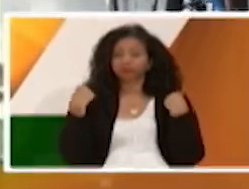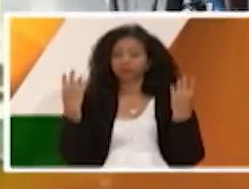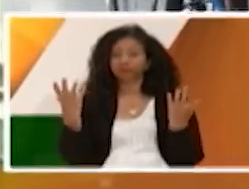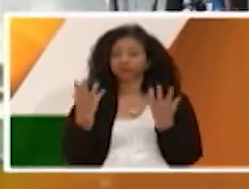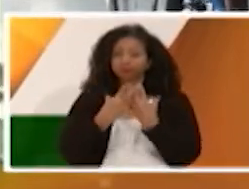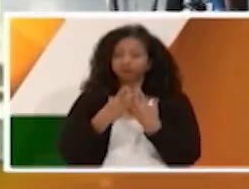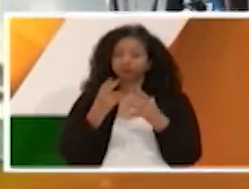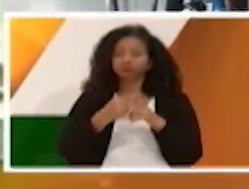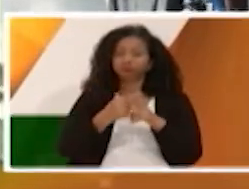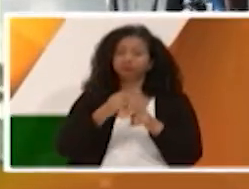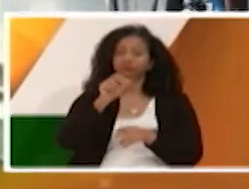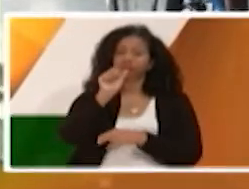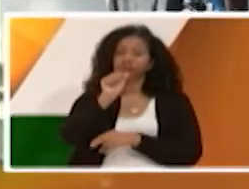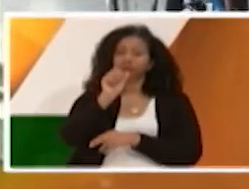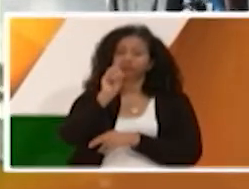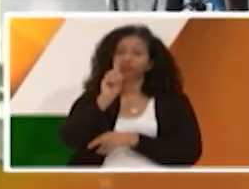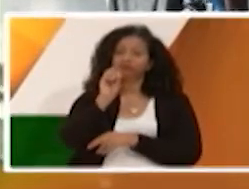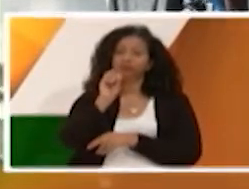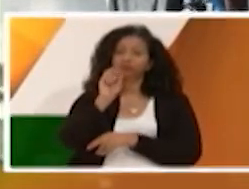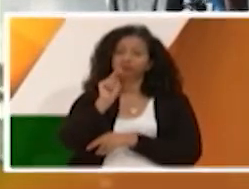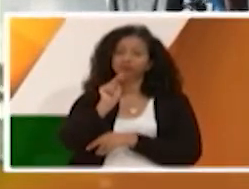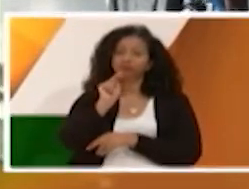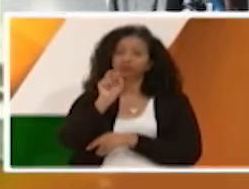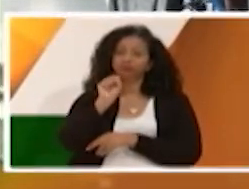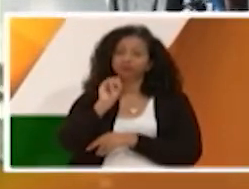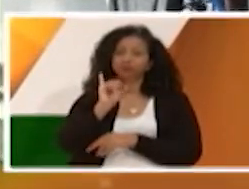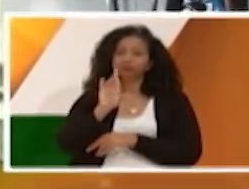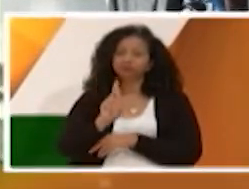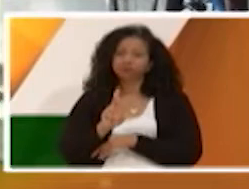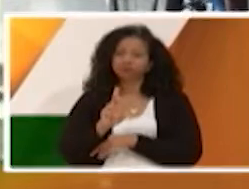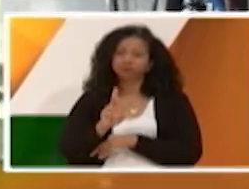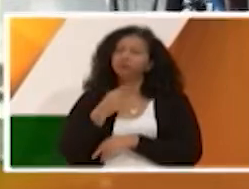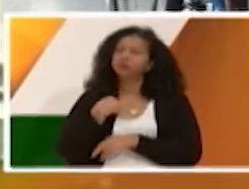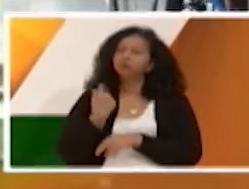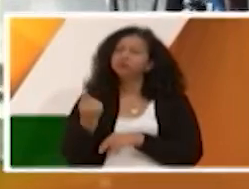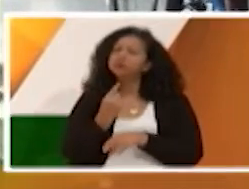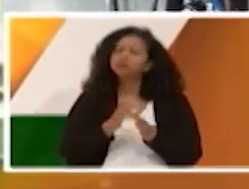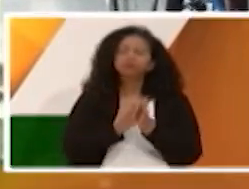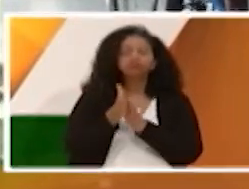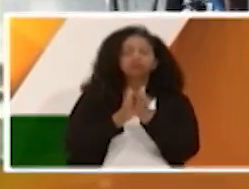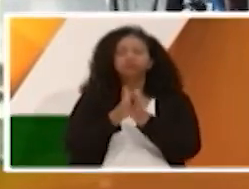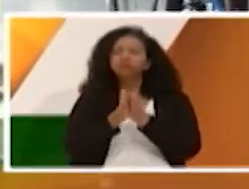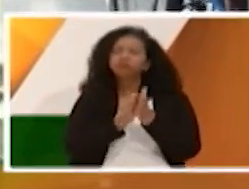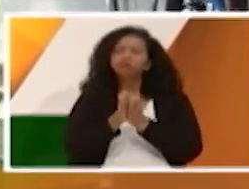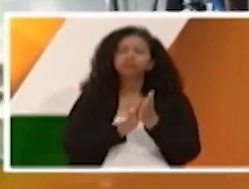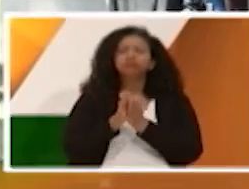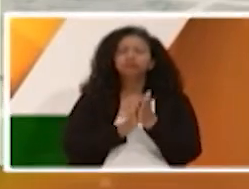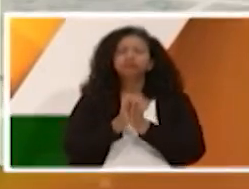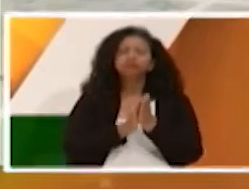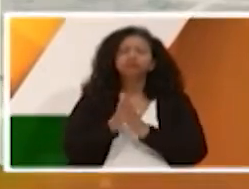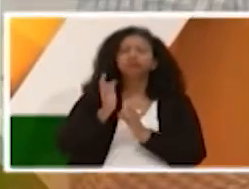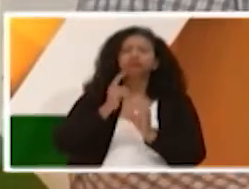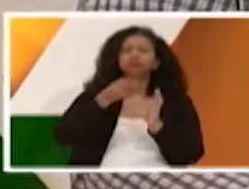sea, Club Deportivo Dominicano sobre Silla de Ruedas. Y yo activamente participando en las actividades y como